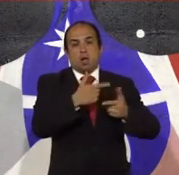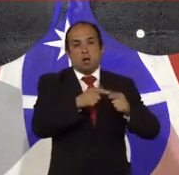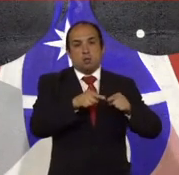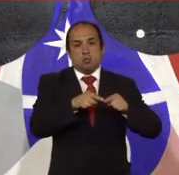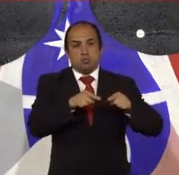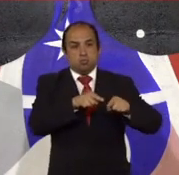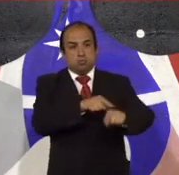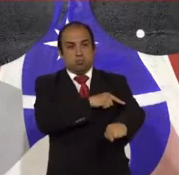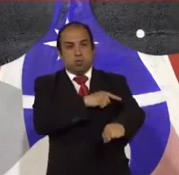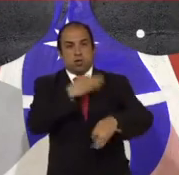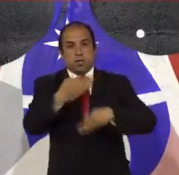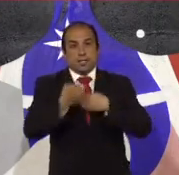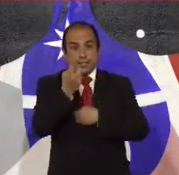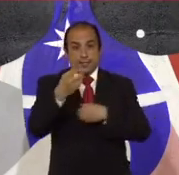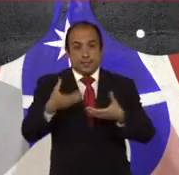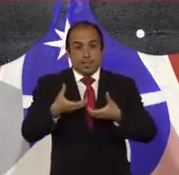seguro.